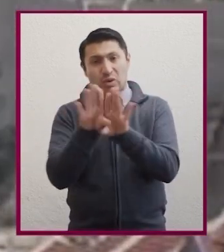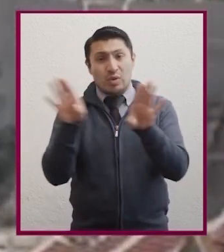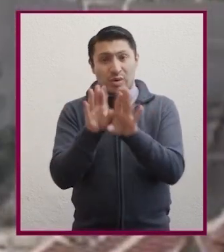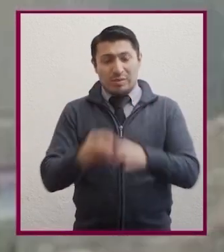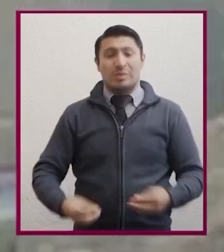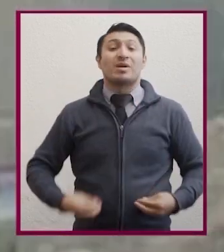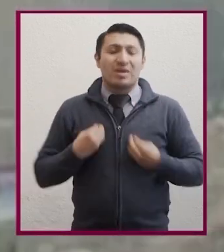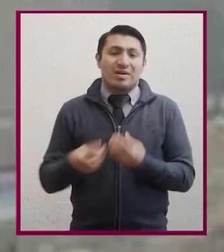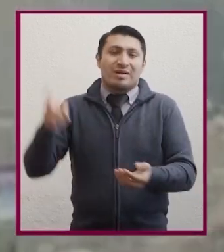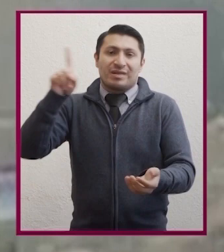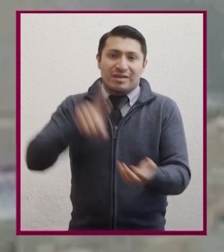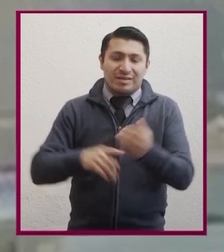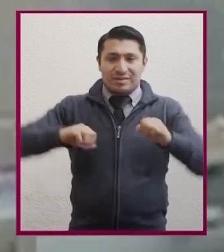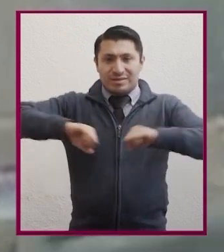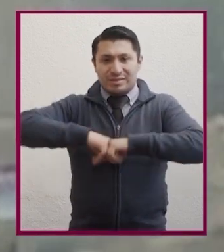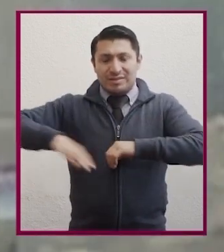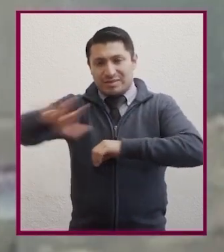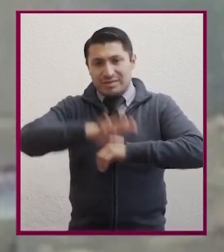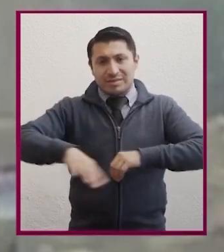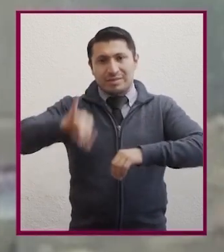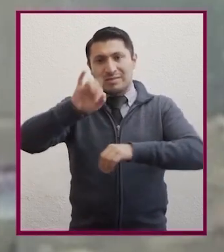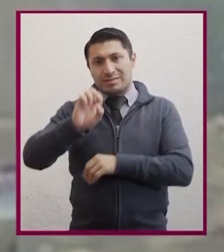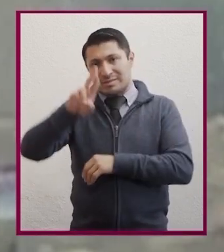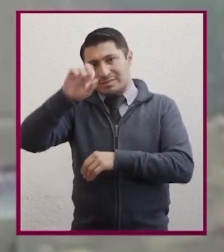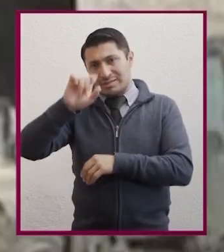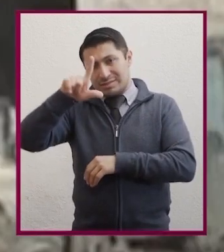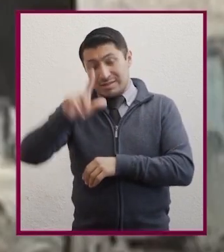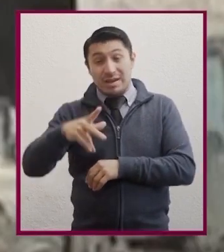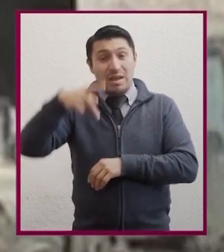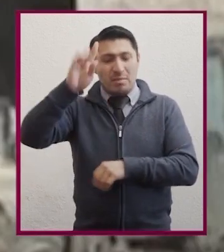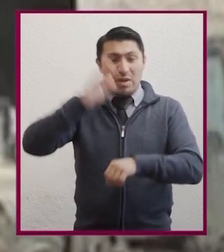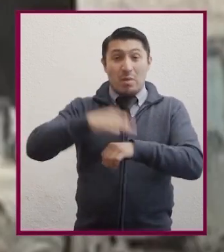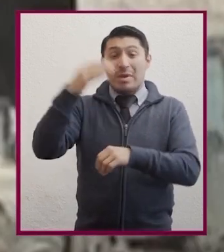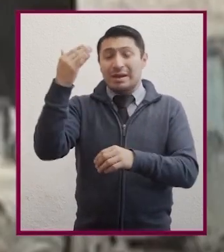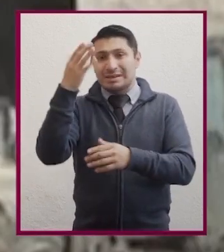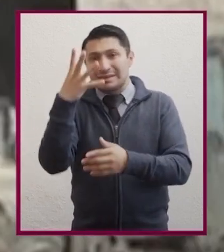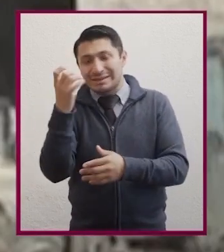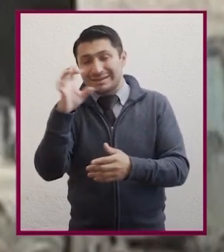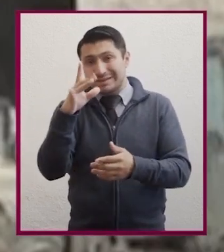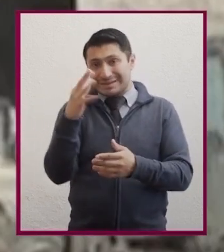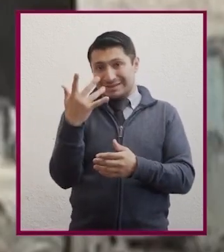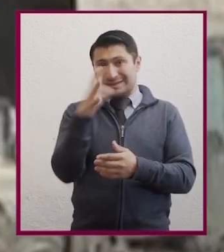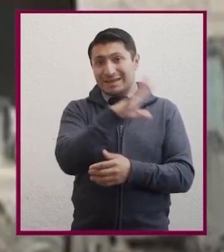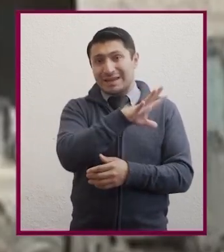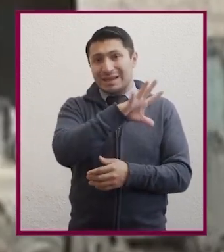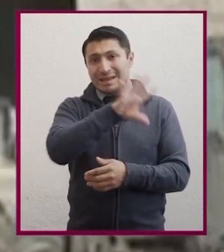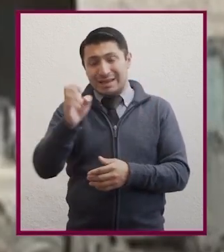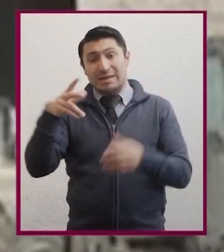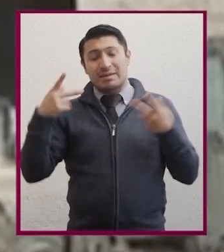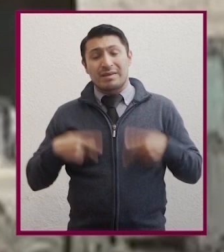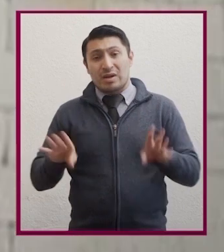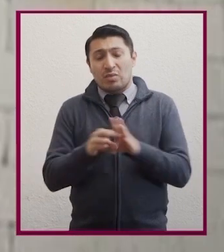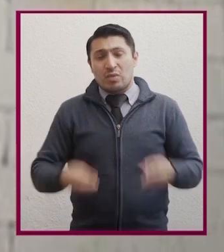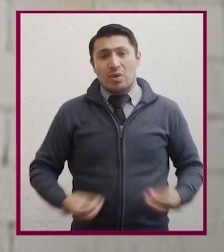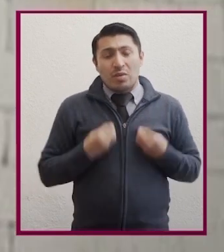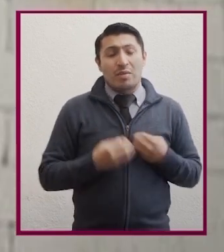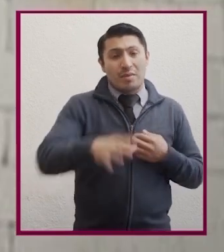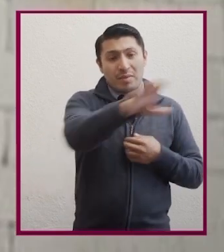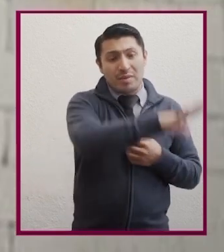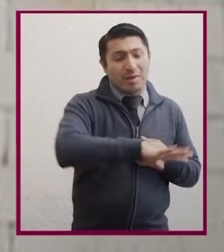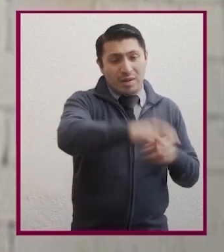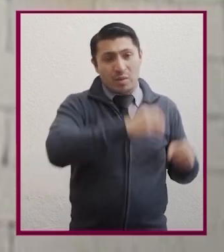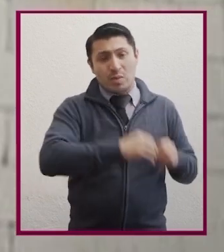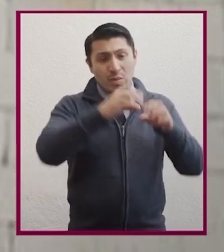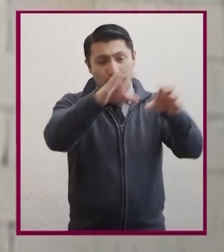ellos viven dentro de las fronteras del Estado de Israel, pero más de 500,000 viven en asentamientos situados en los territorios